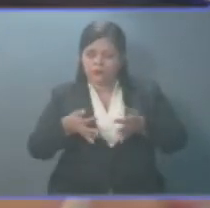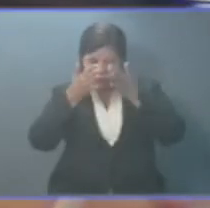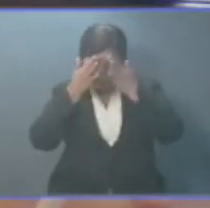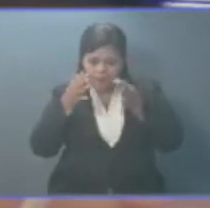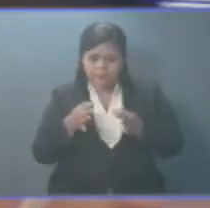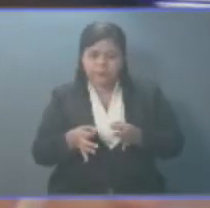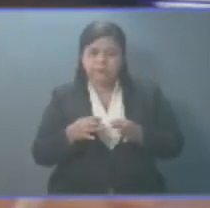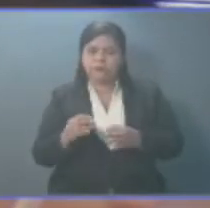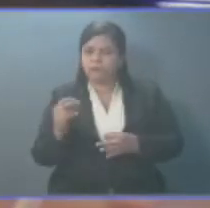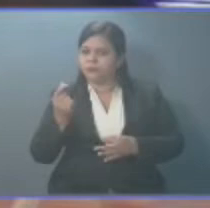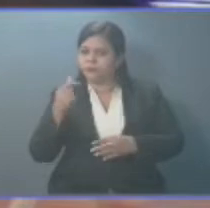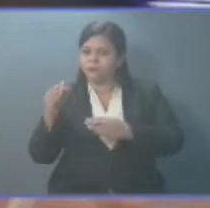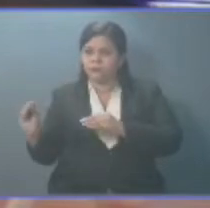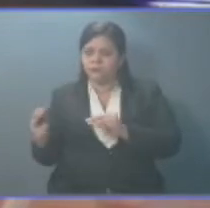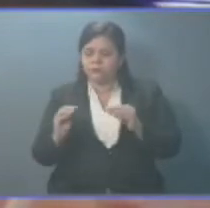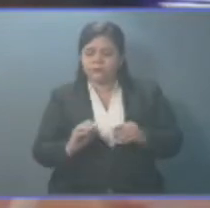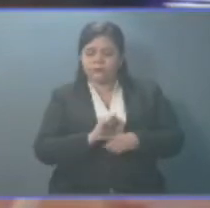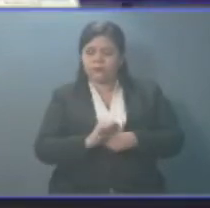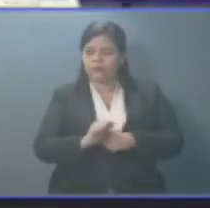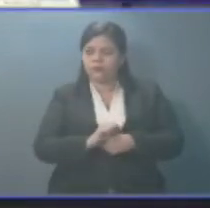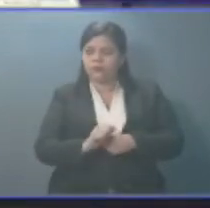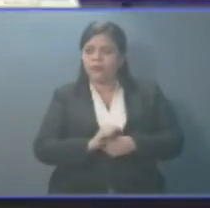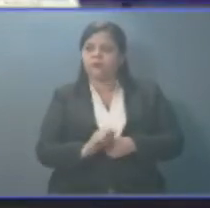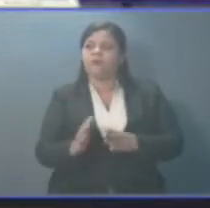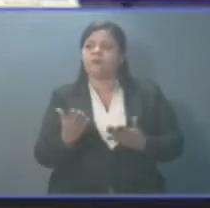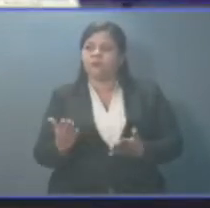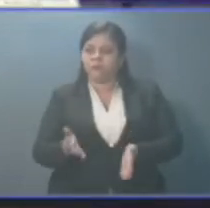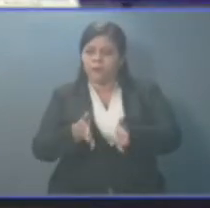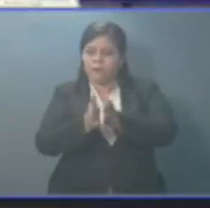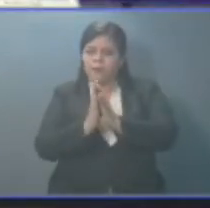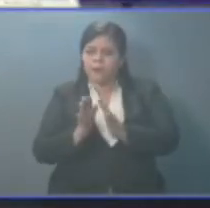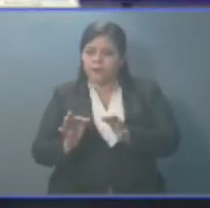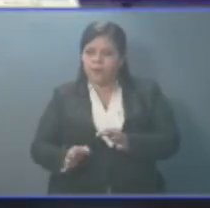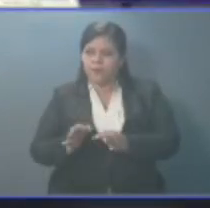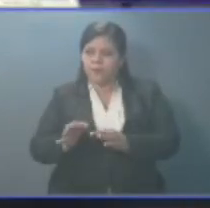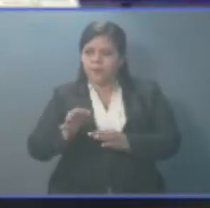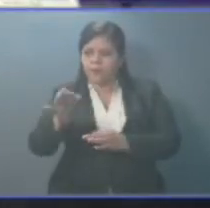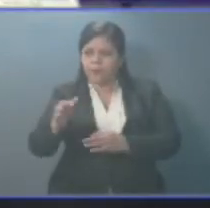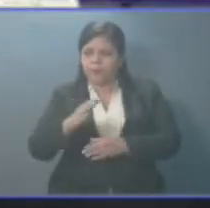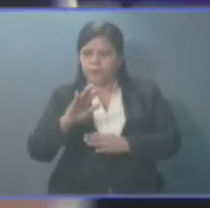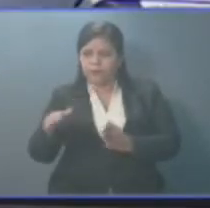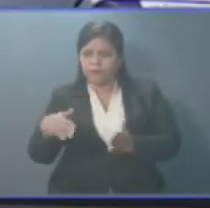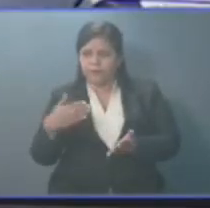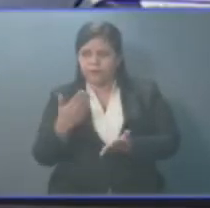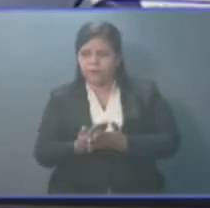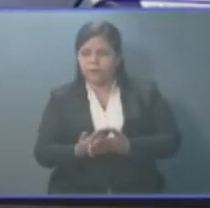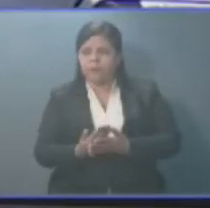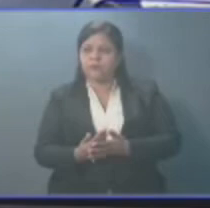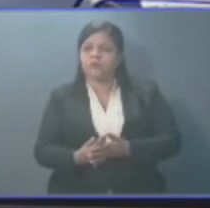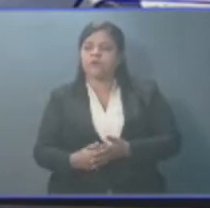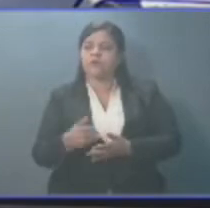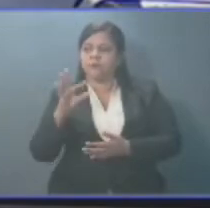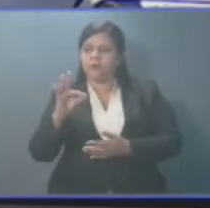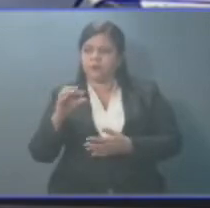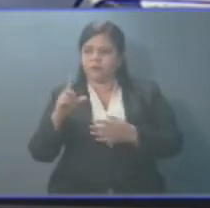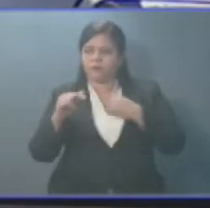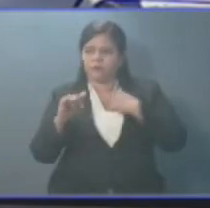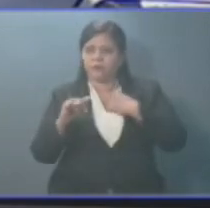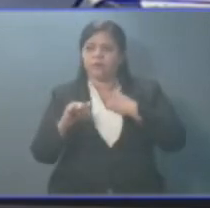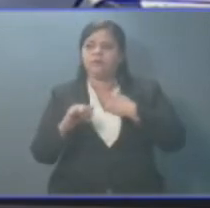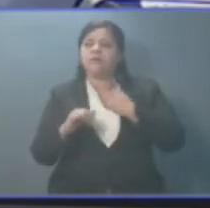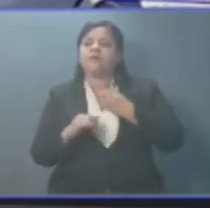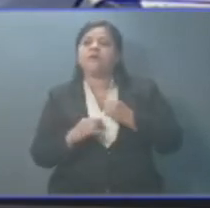disposición transitoria para la prórroga de vigencia de credenciales de la Junta Directiva